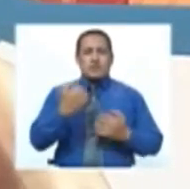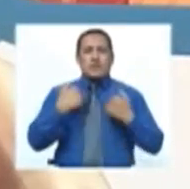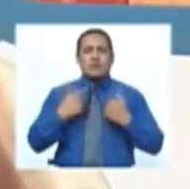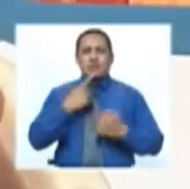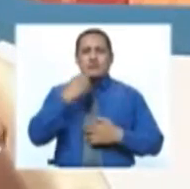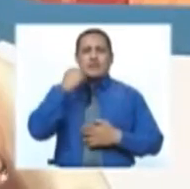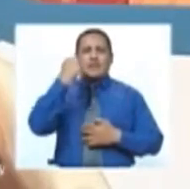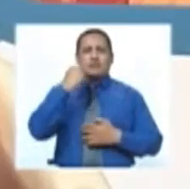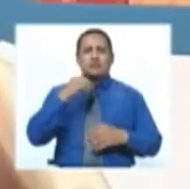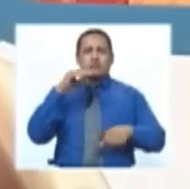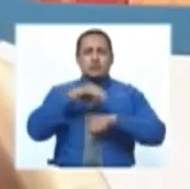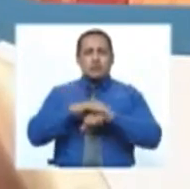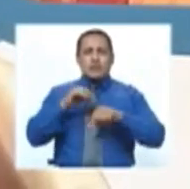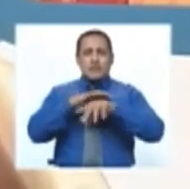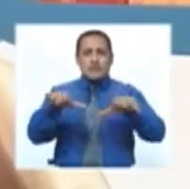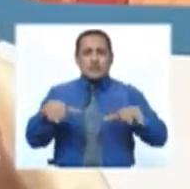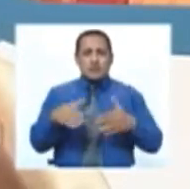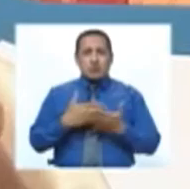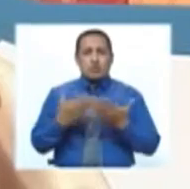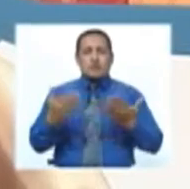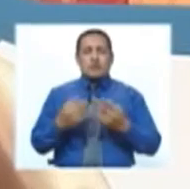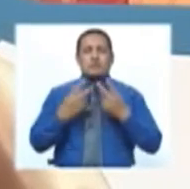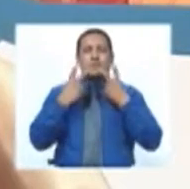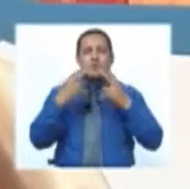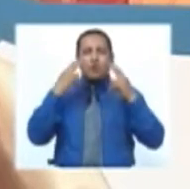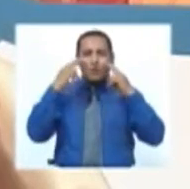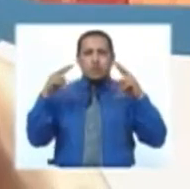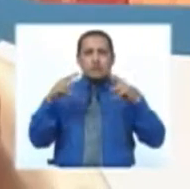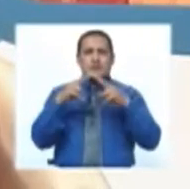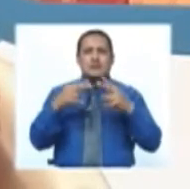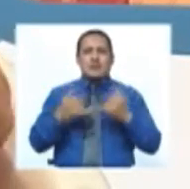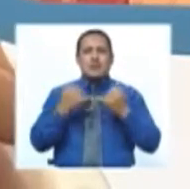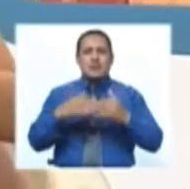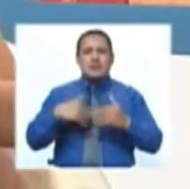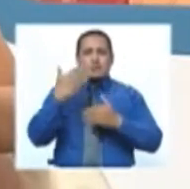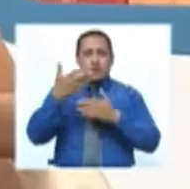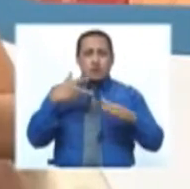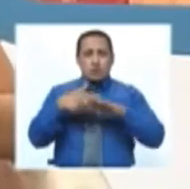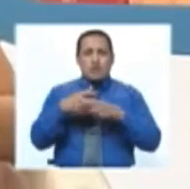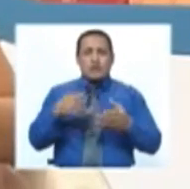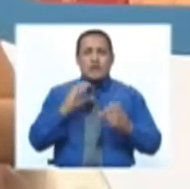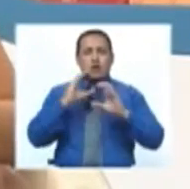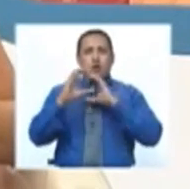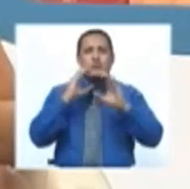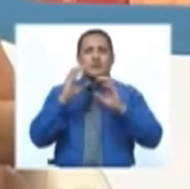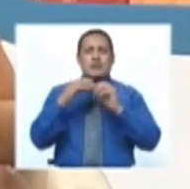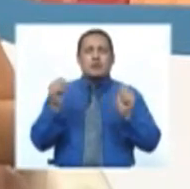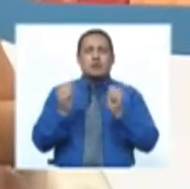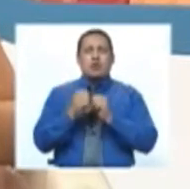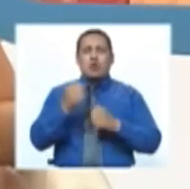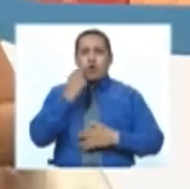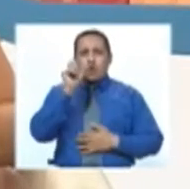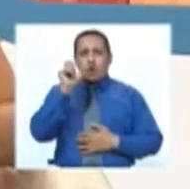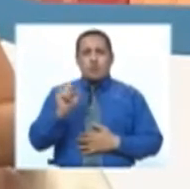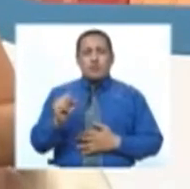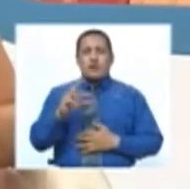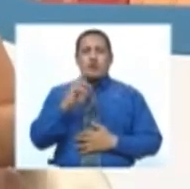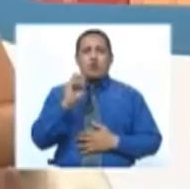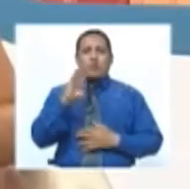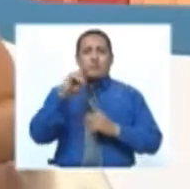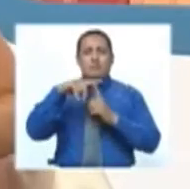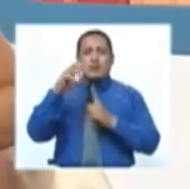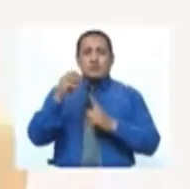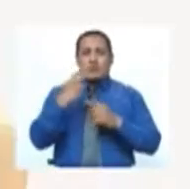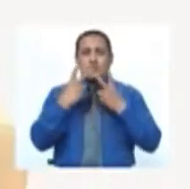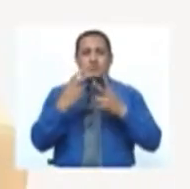tenemos todos derechos sobre estos bienes. Lo vamos a conocer luego de la pausa, ¿no? Que vamos a conversar, Felipe, con el doctor Roberto